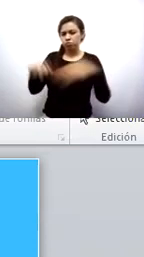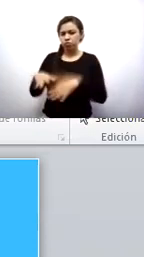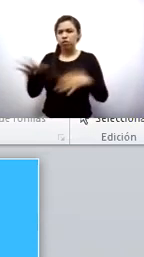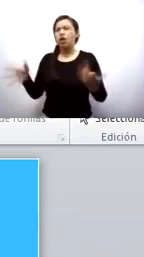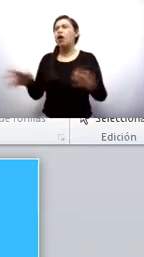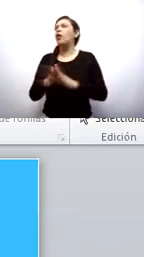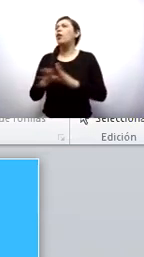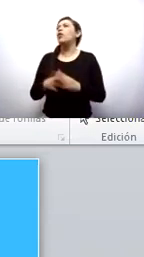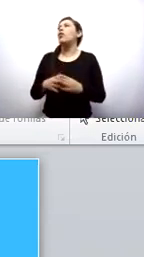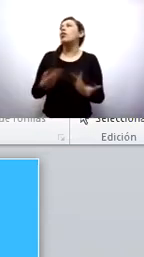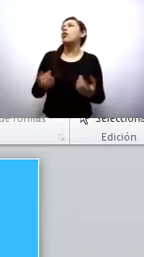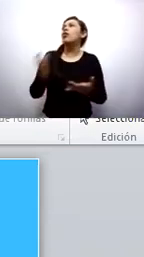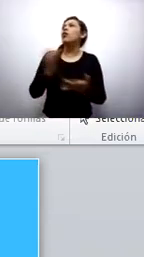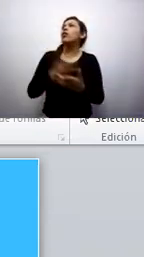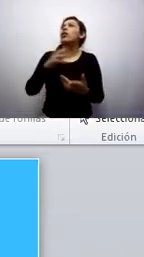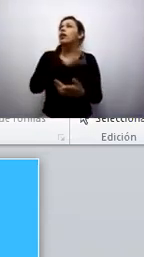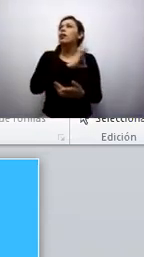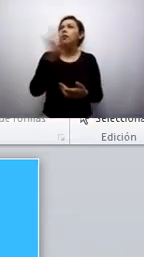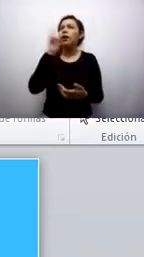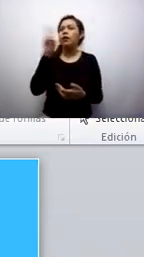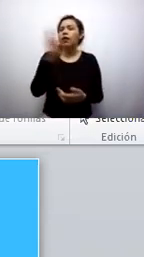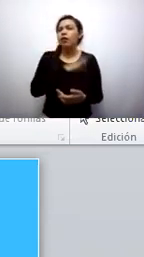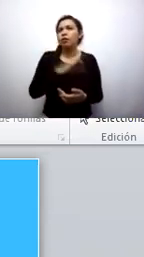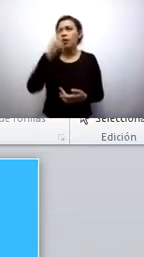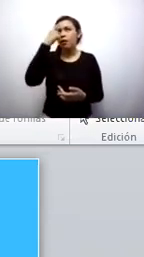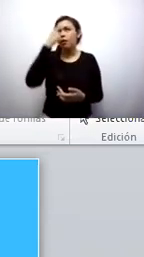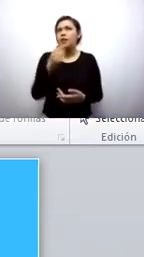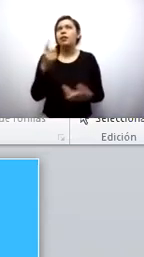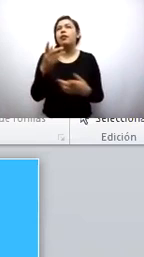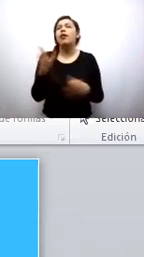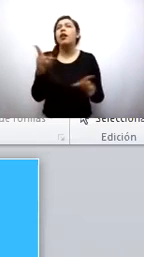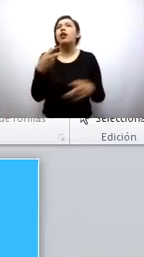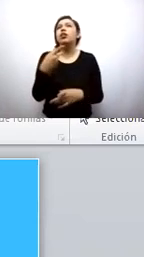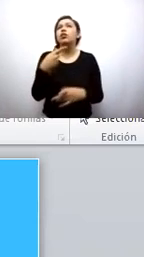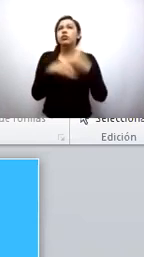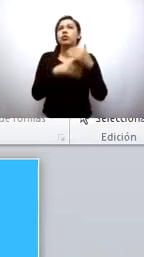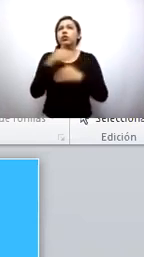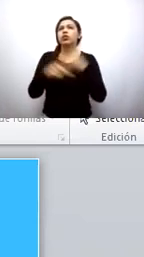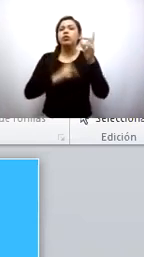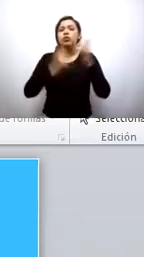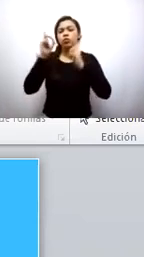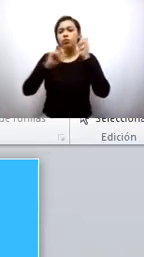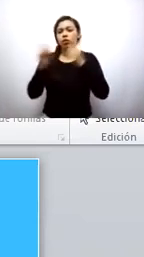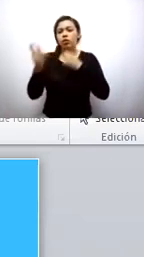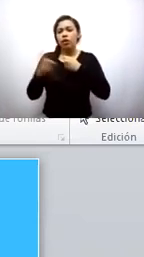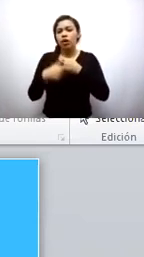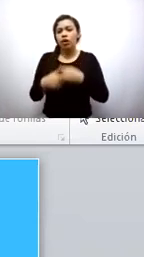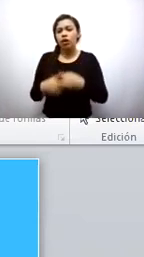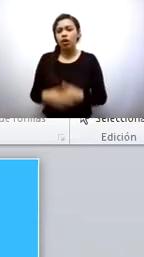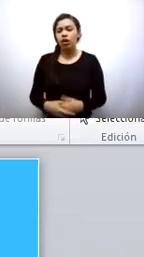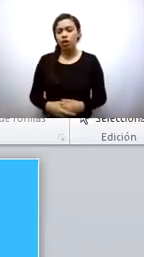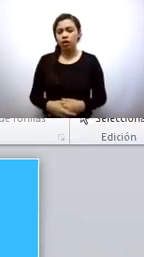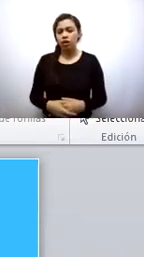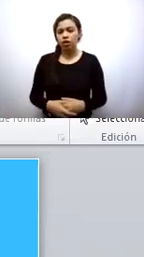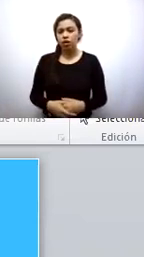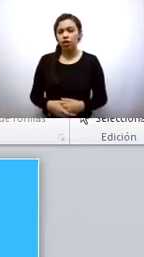lo menos que los pudieras ver y todo eso para ir viendo cómo iban, si tenían dudas y todo esto, ¿no? Claro, Y muchas gracias. en la